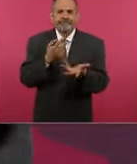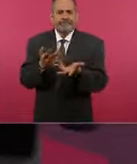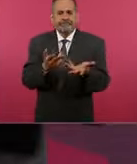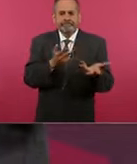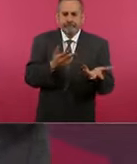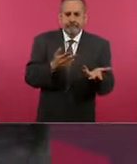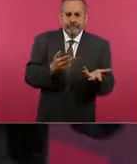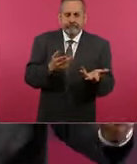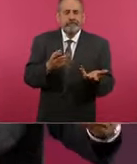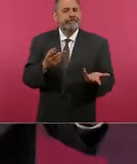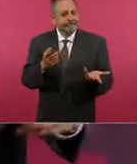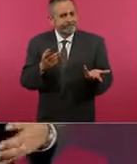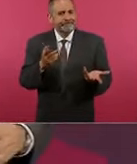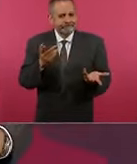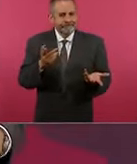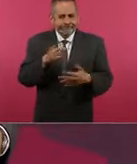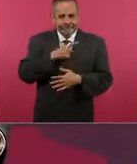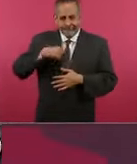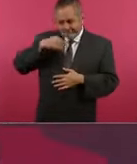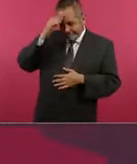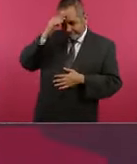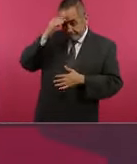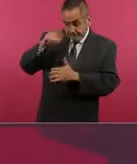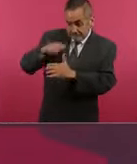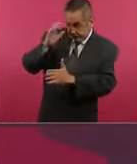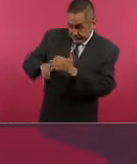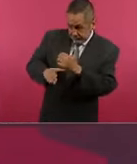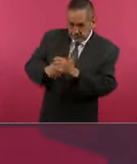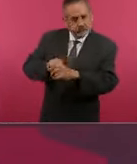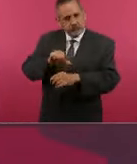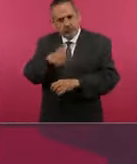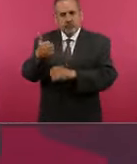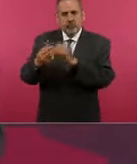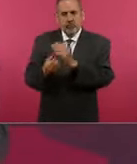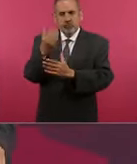Entonces, hay que pensar en